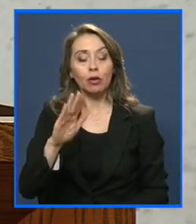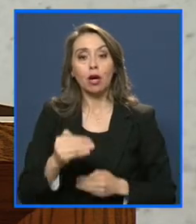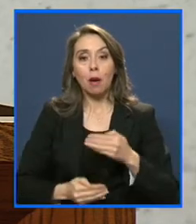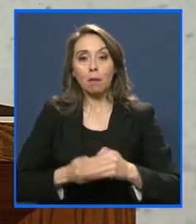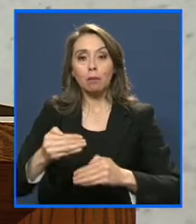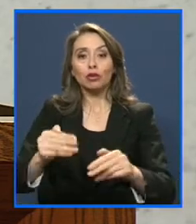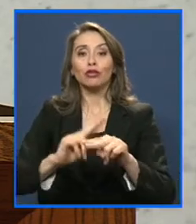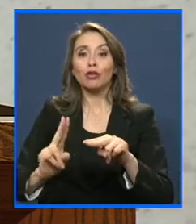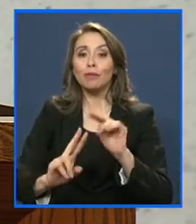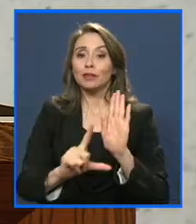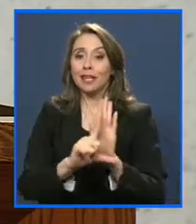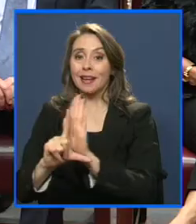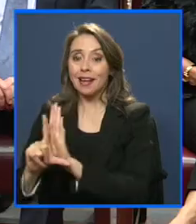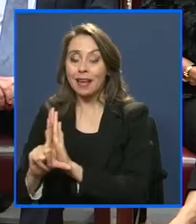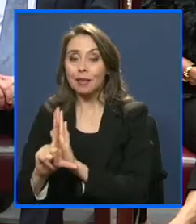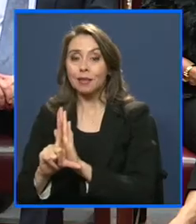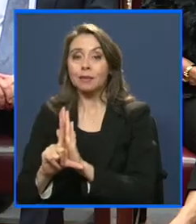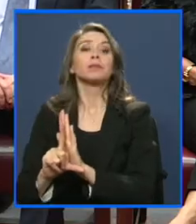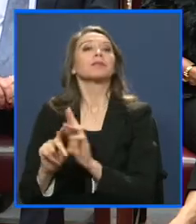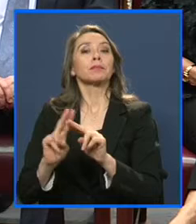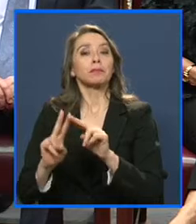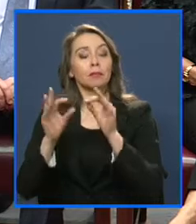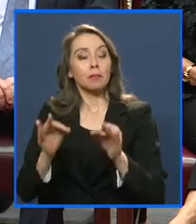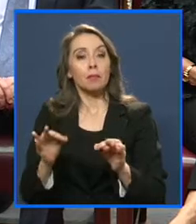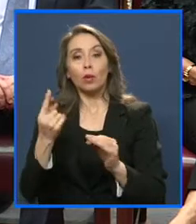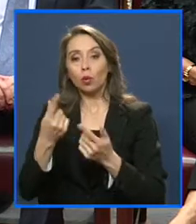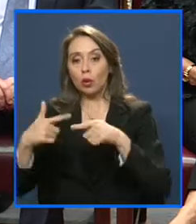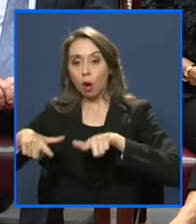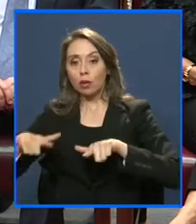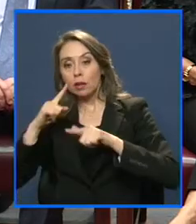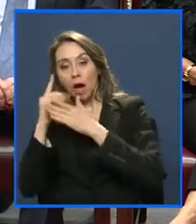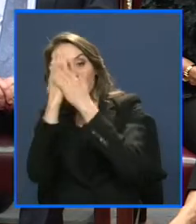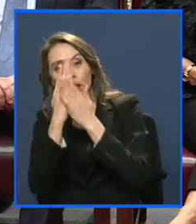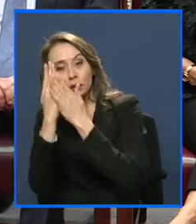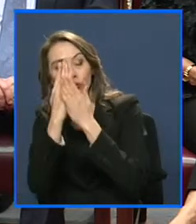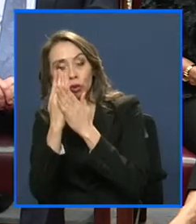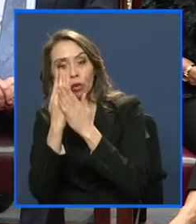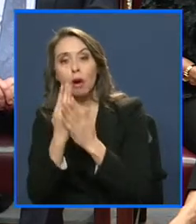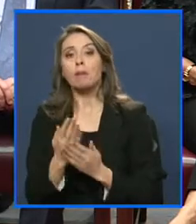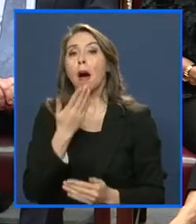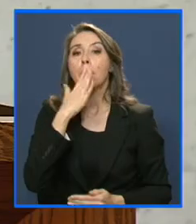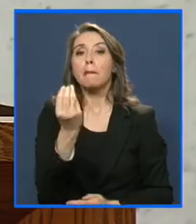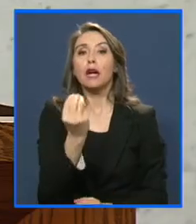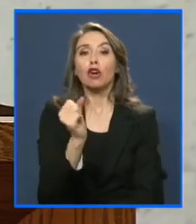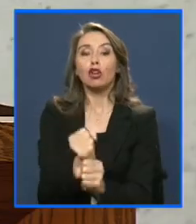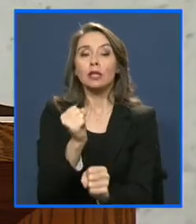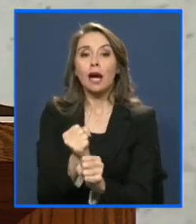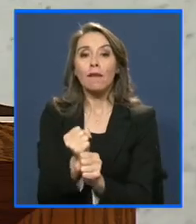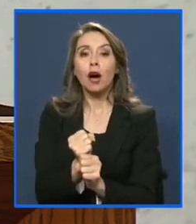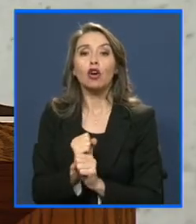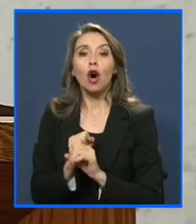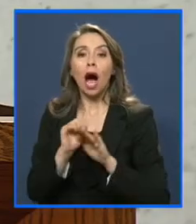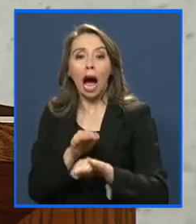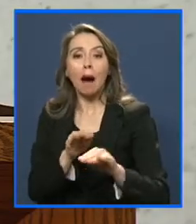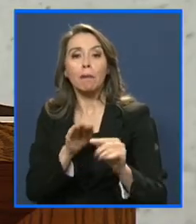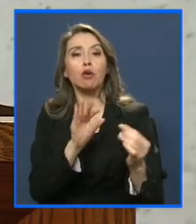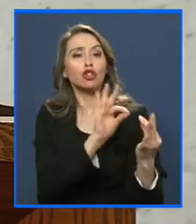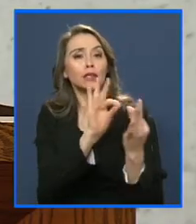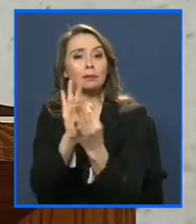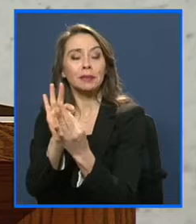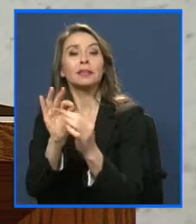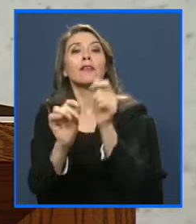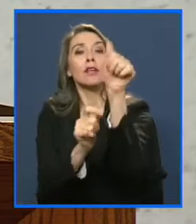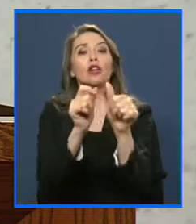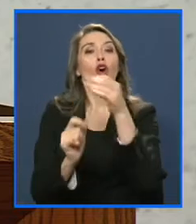legislativo concretaremos una unidad de estudios para optimizar el trabajo y apoyo concreto a los parlamentarios y